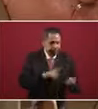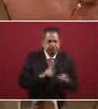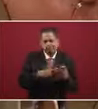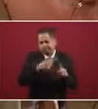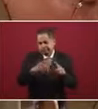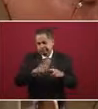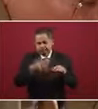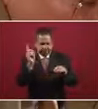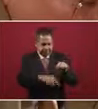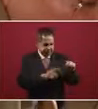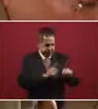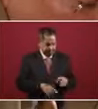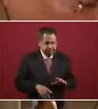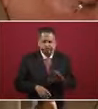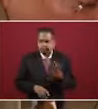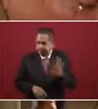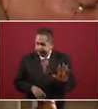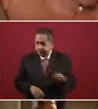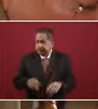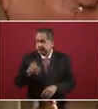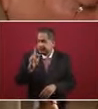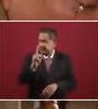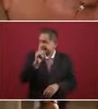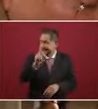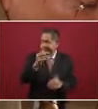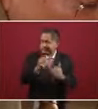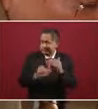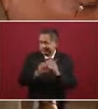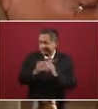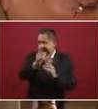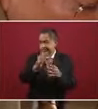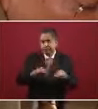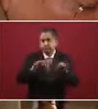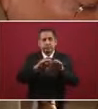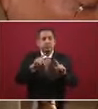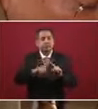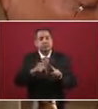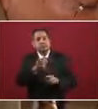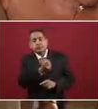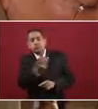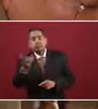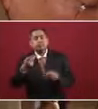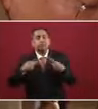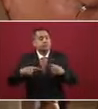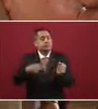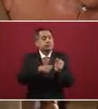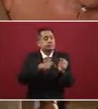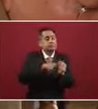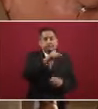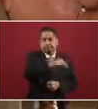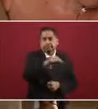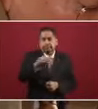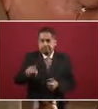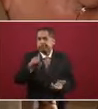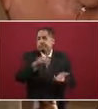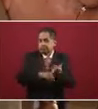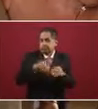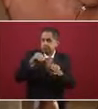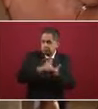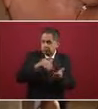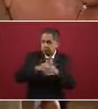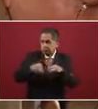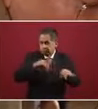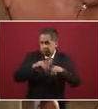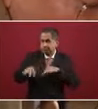demás. Sin embargo, todavía falta algo importante, presidente. Hay personal que trabaja todavía en la administración